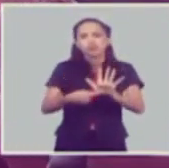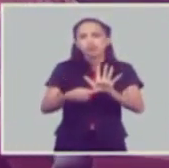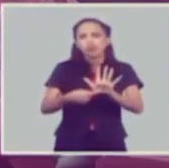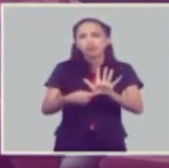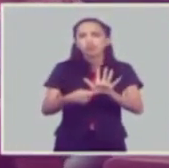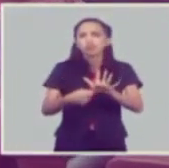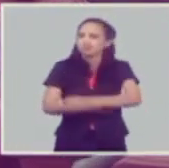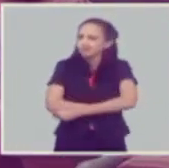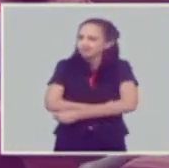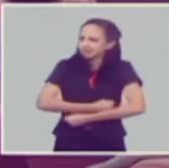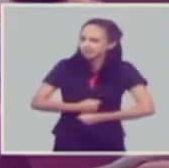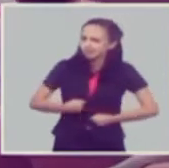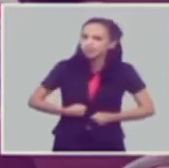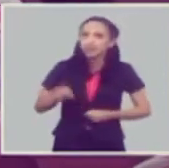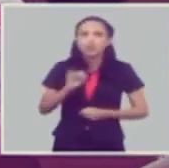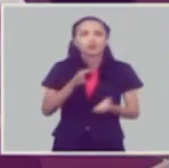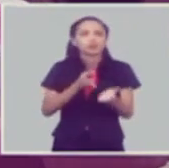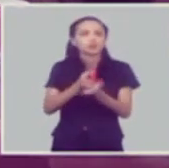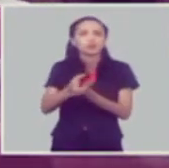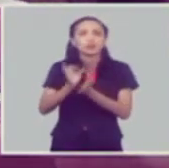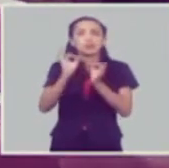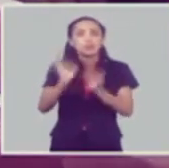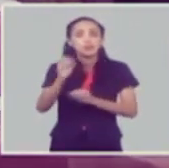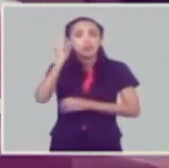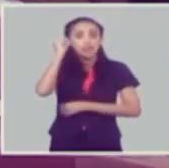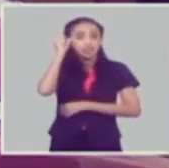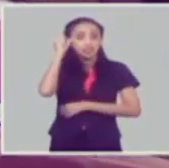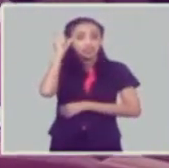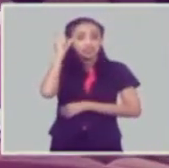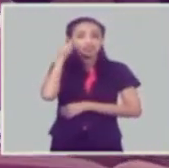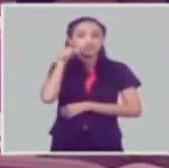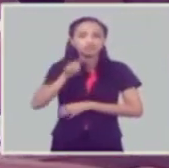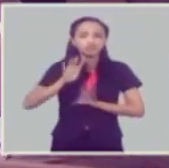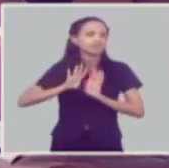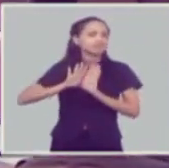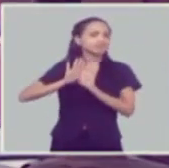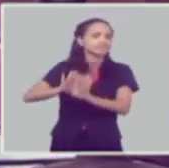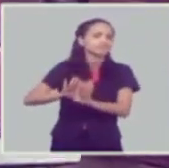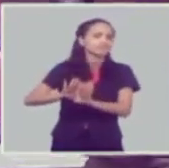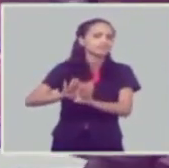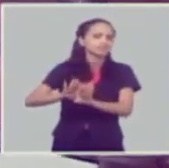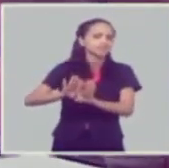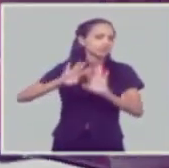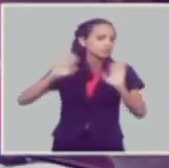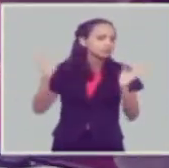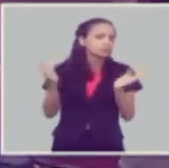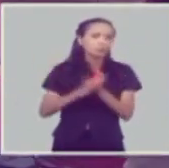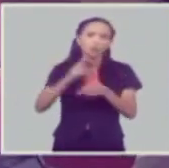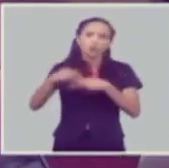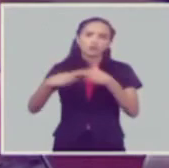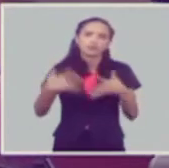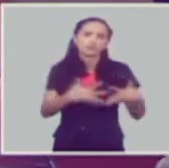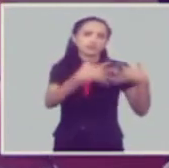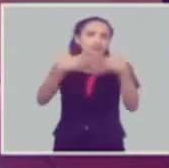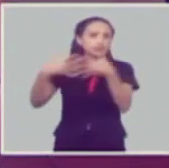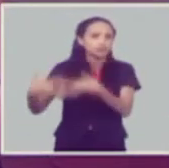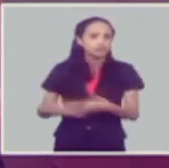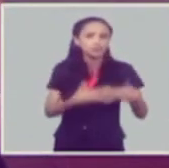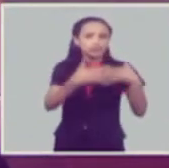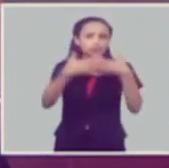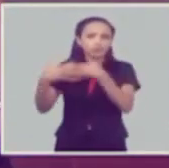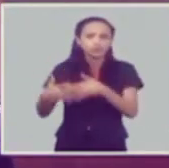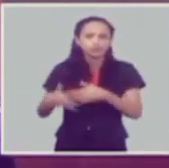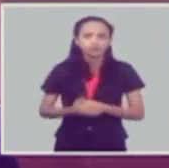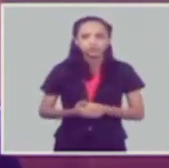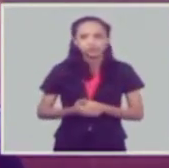de resistencia y mantenemos la firme determinación de rechazar tal empeño. Insistimos en